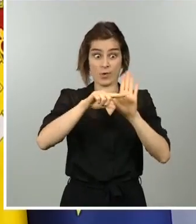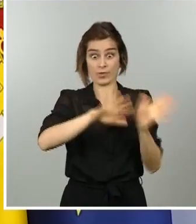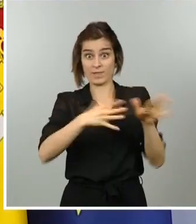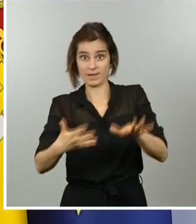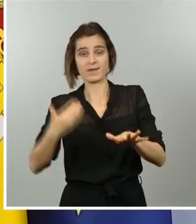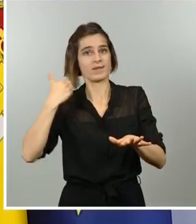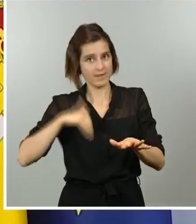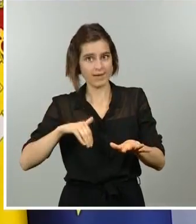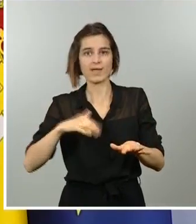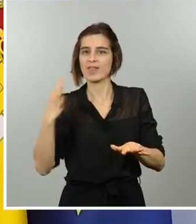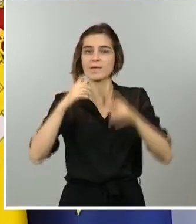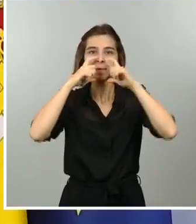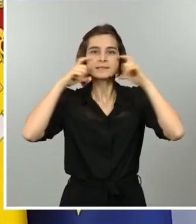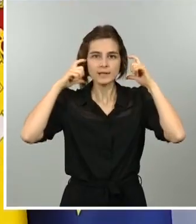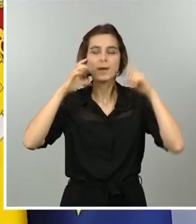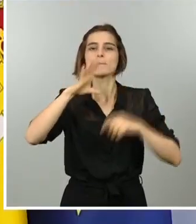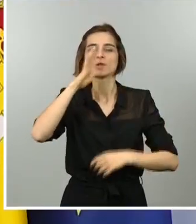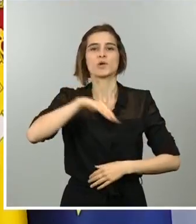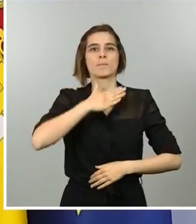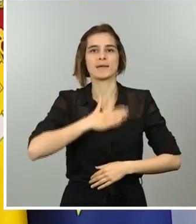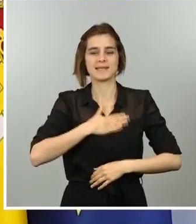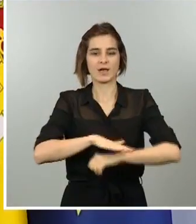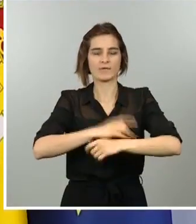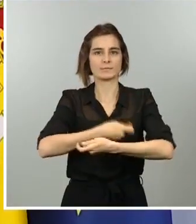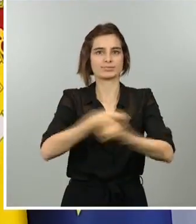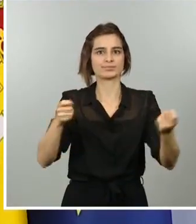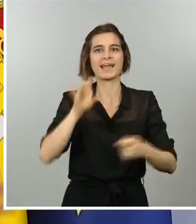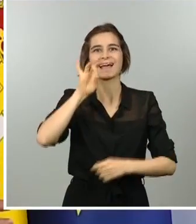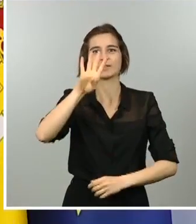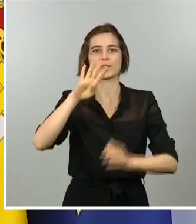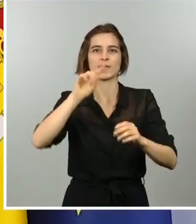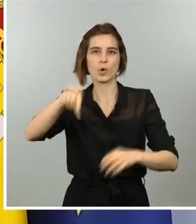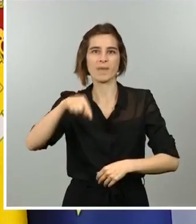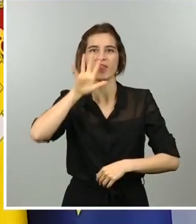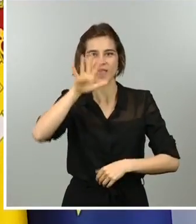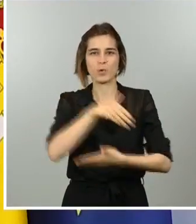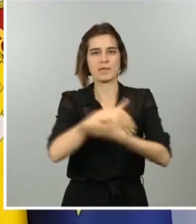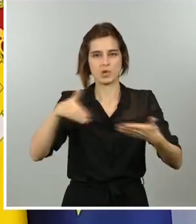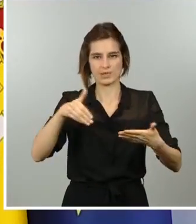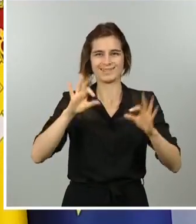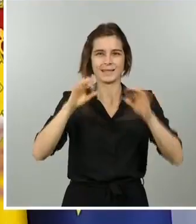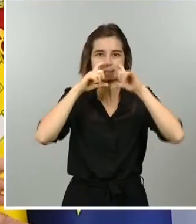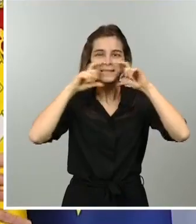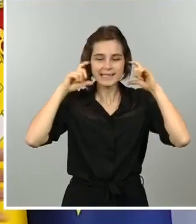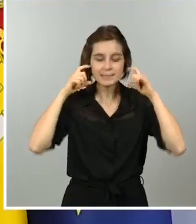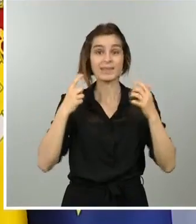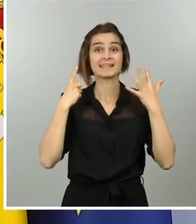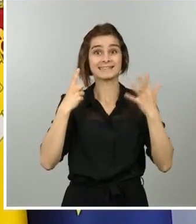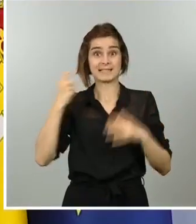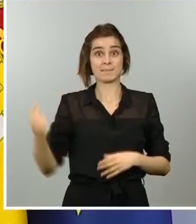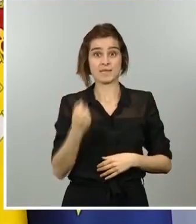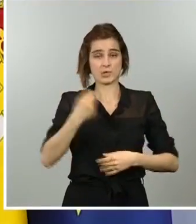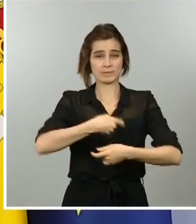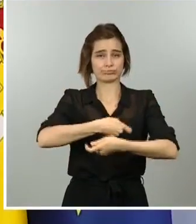organizado una distribución mañana de 14,5 millones de mascarillas. 6 millones van a ser repartidas, como ya ocurrió hace